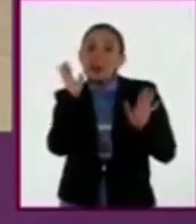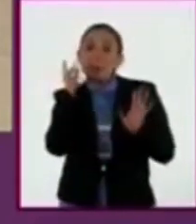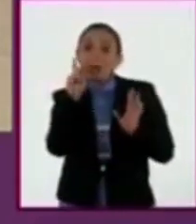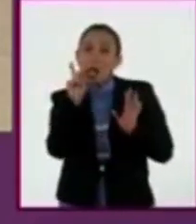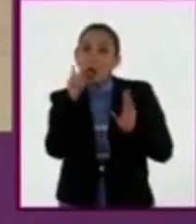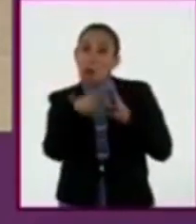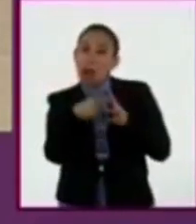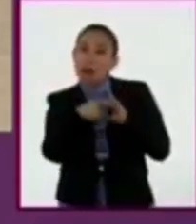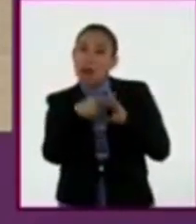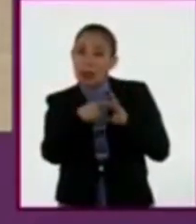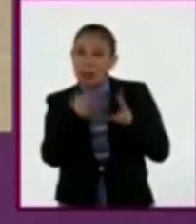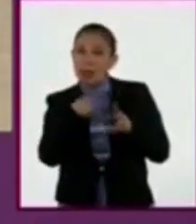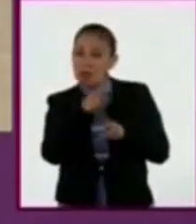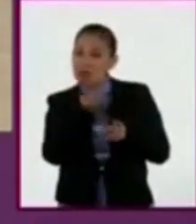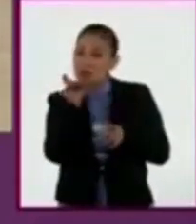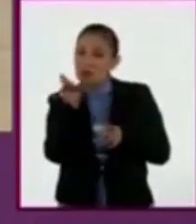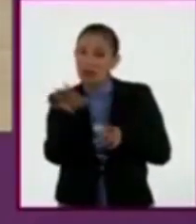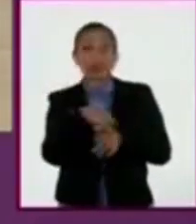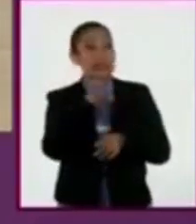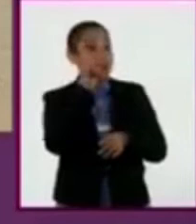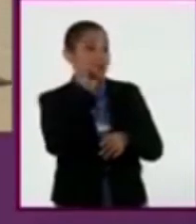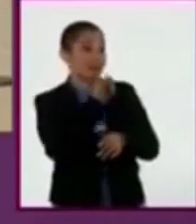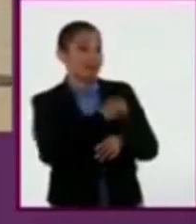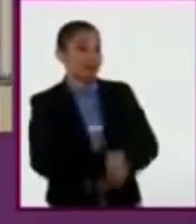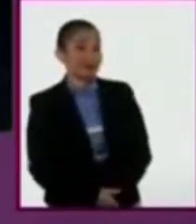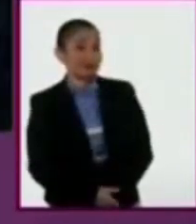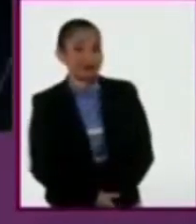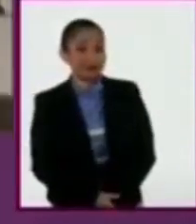en matemáticas sí te gano. Pues sí.